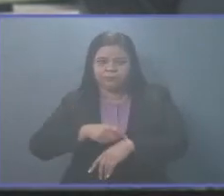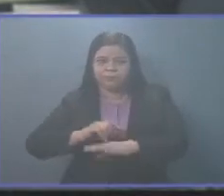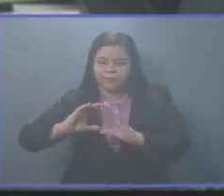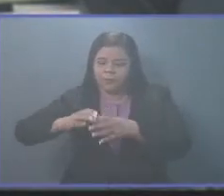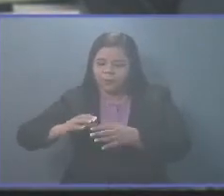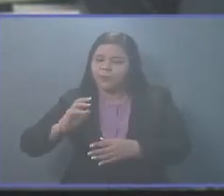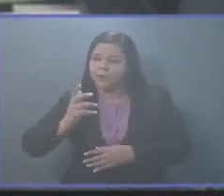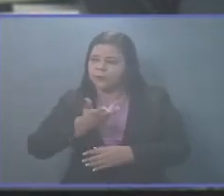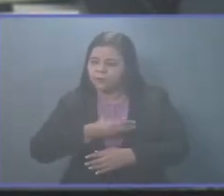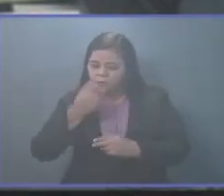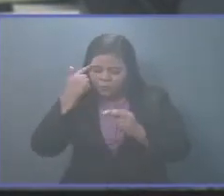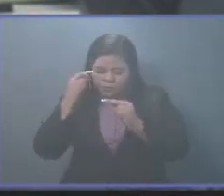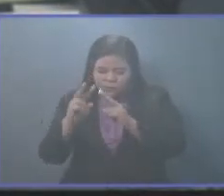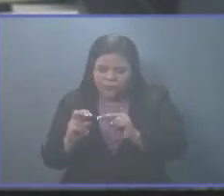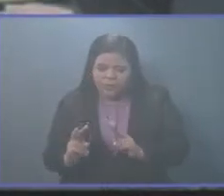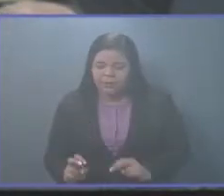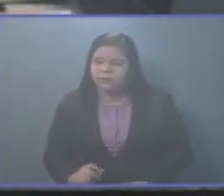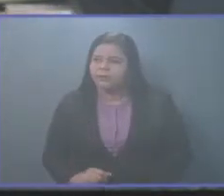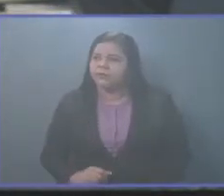analizando.